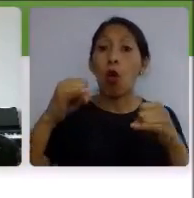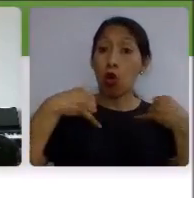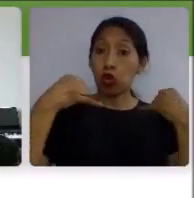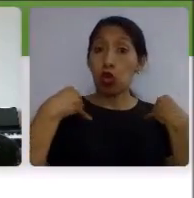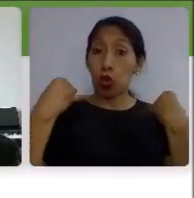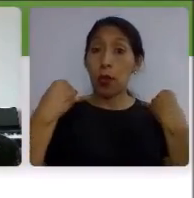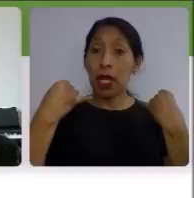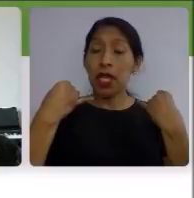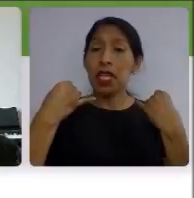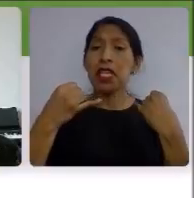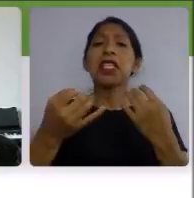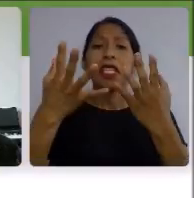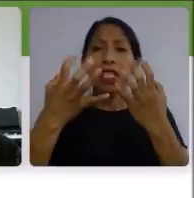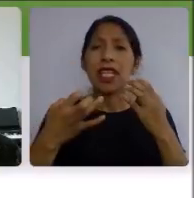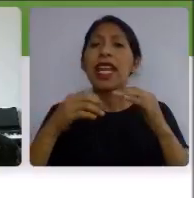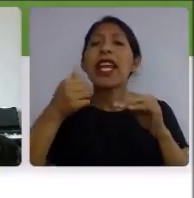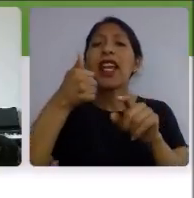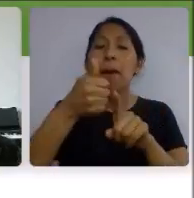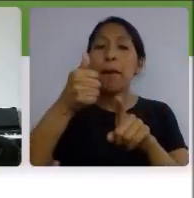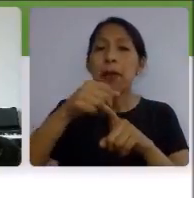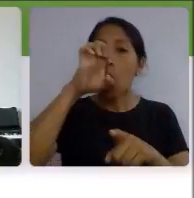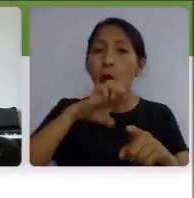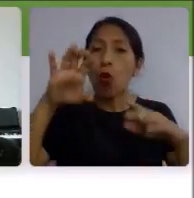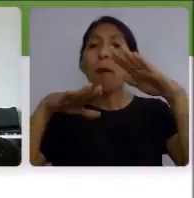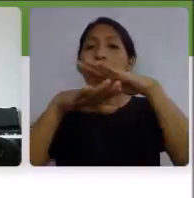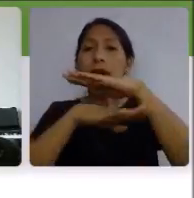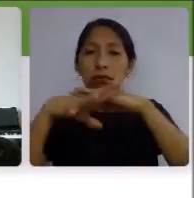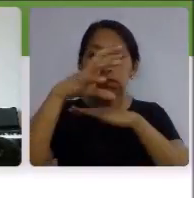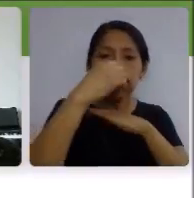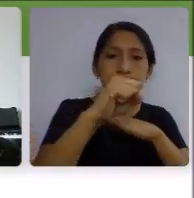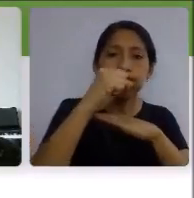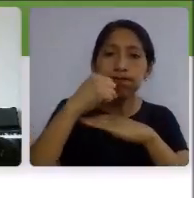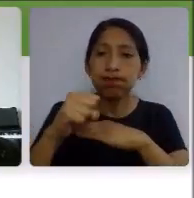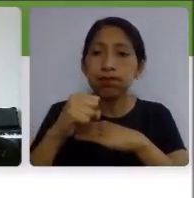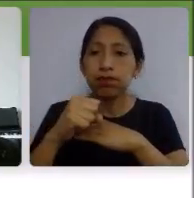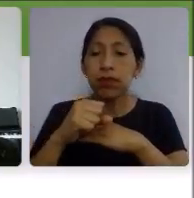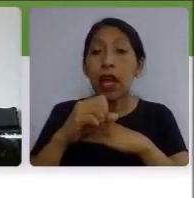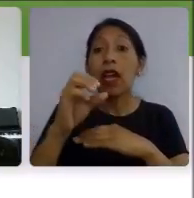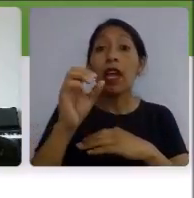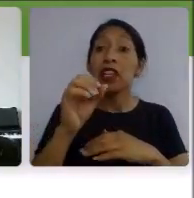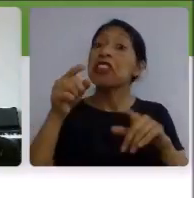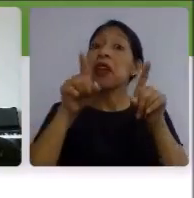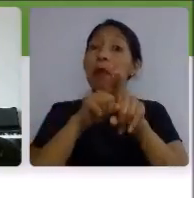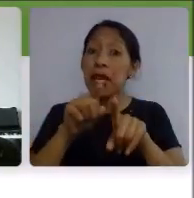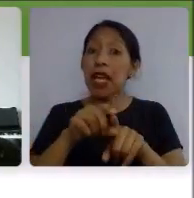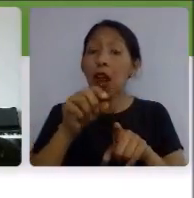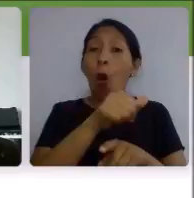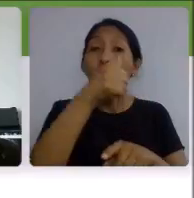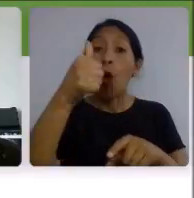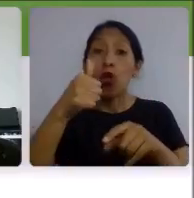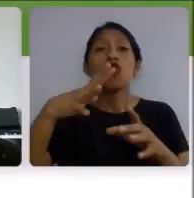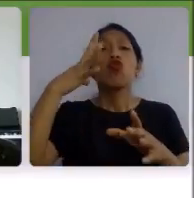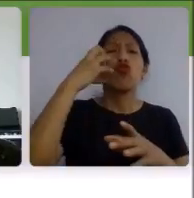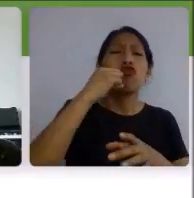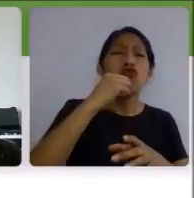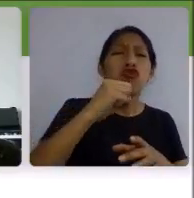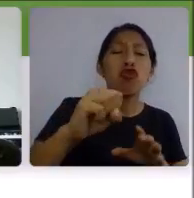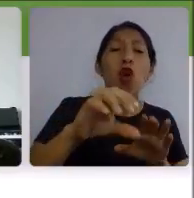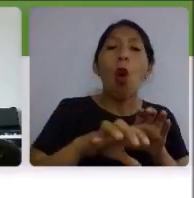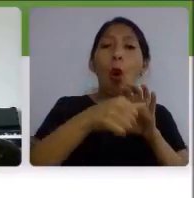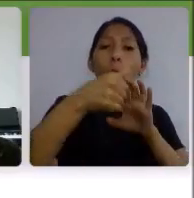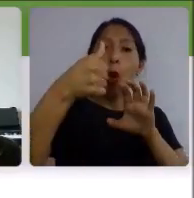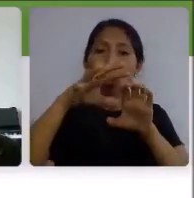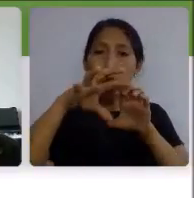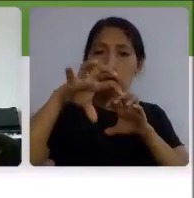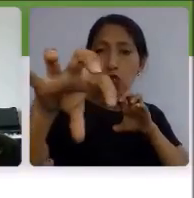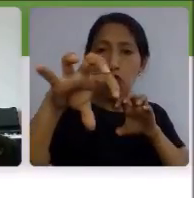dentro de Europa en el corto plazo, e incluso a otros continentes dentro del próximo año. Pero para los adultos